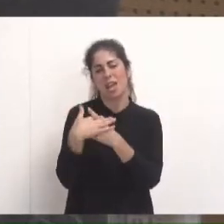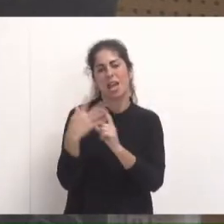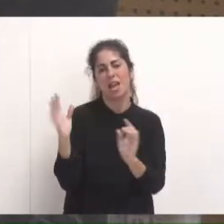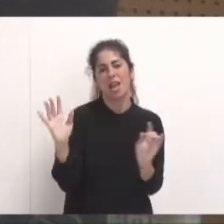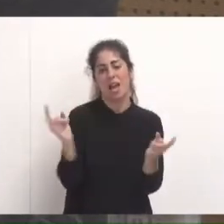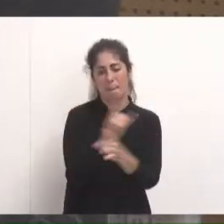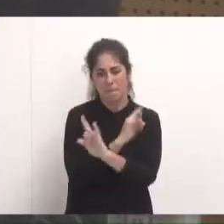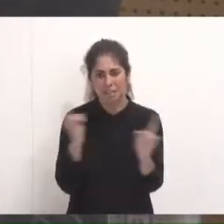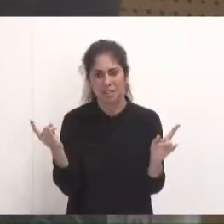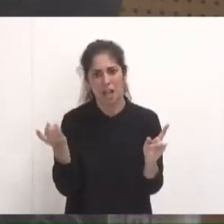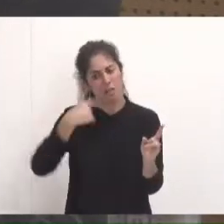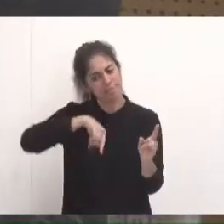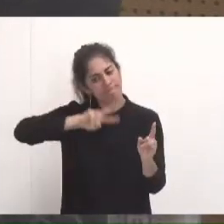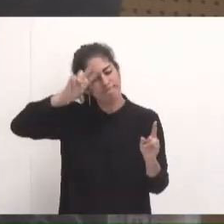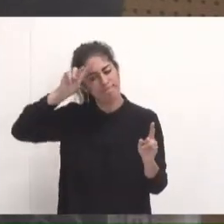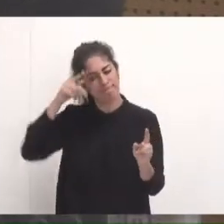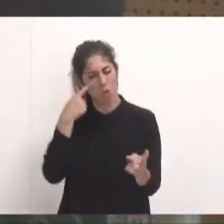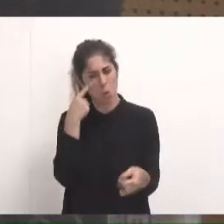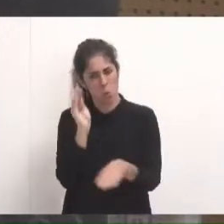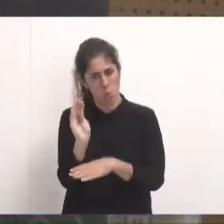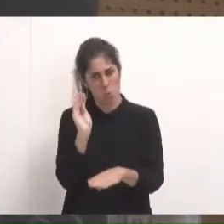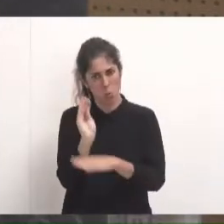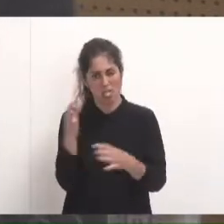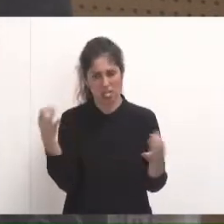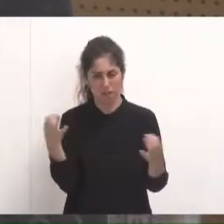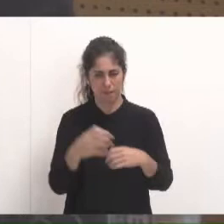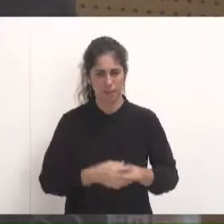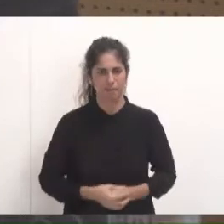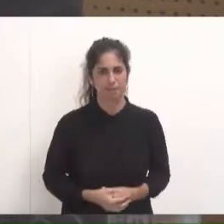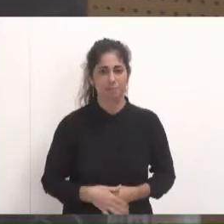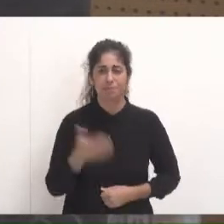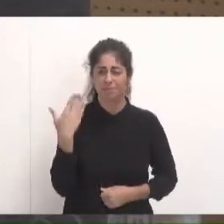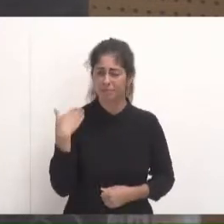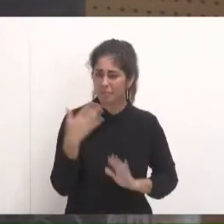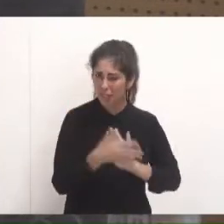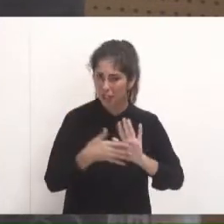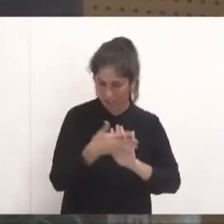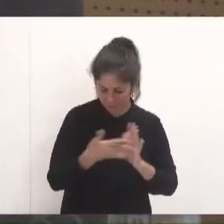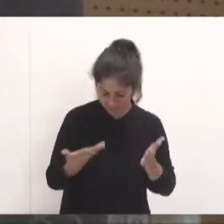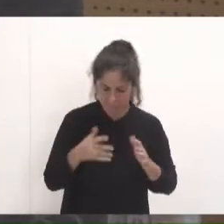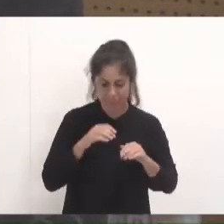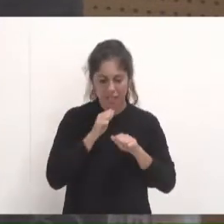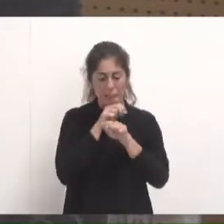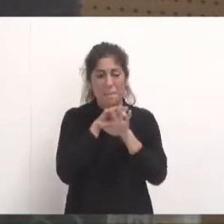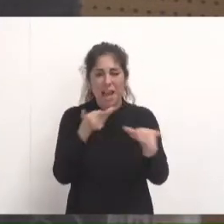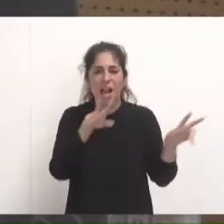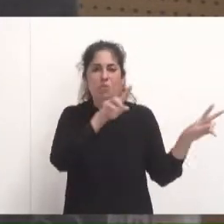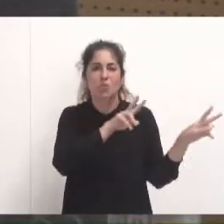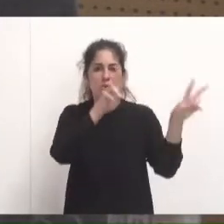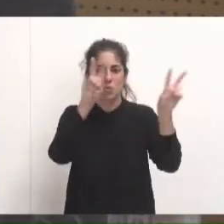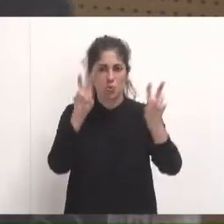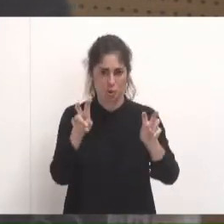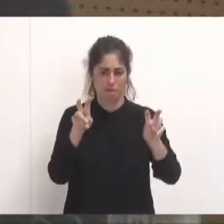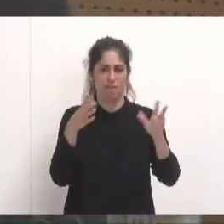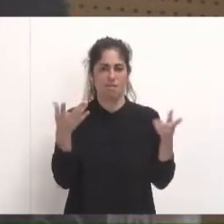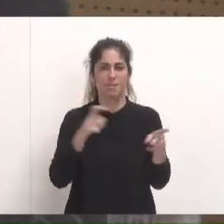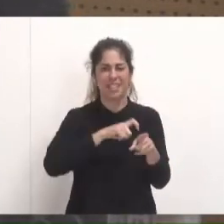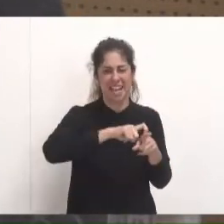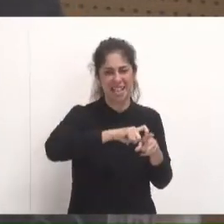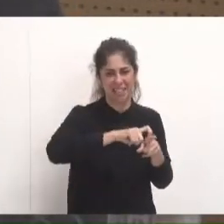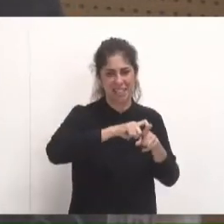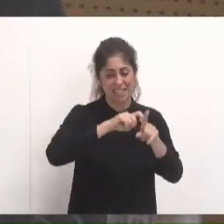¿no? Entonces, estamos hablando, decía antes, de una plaga nueva, y las características que presenta, eso